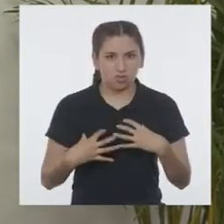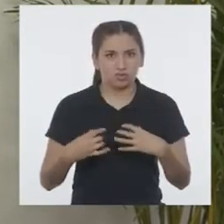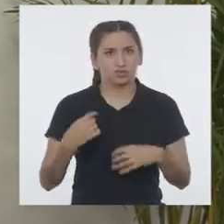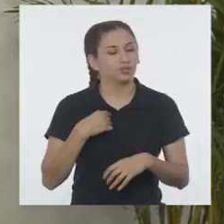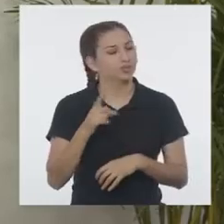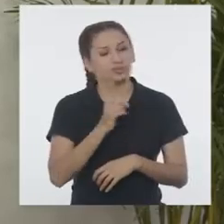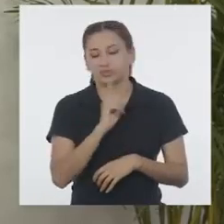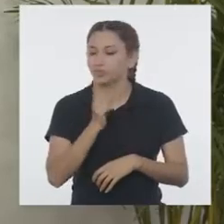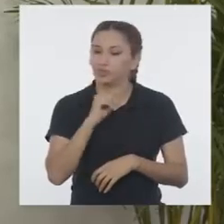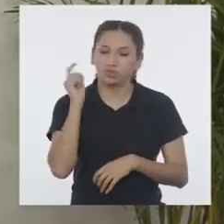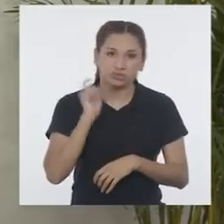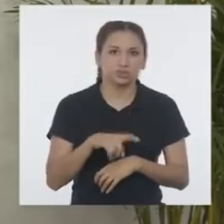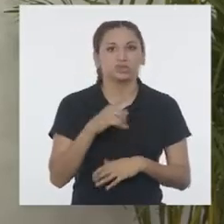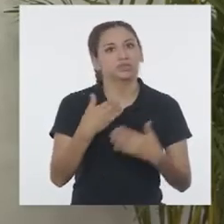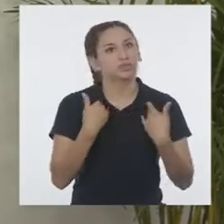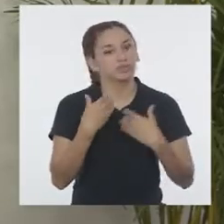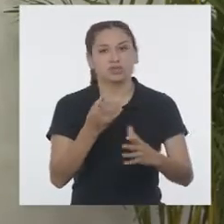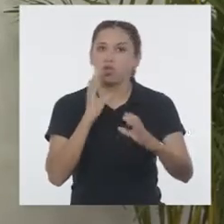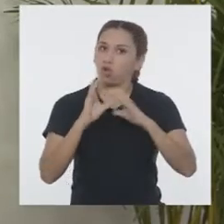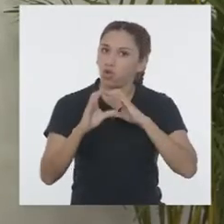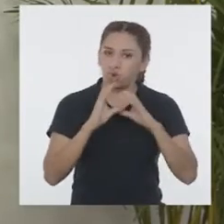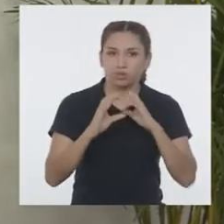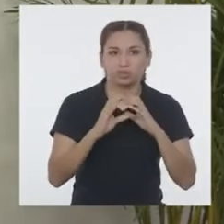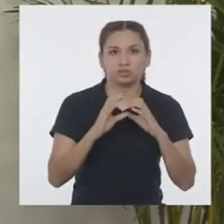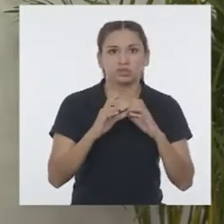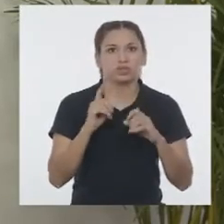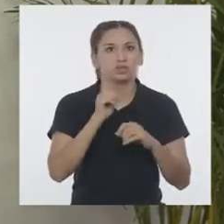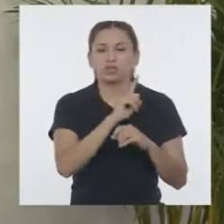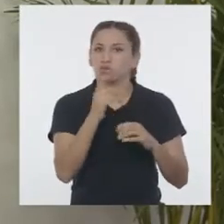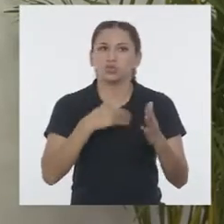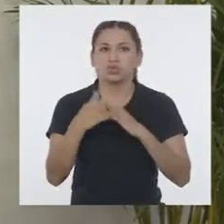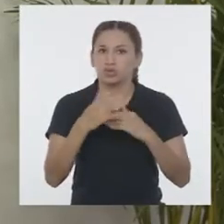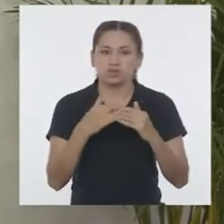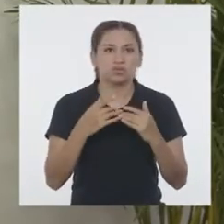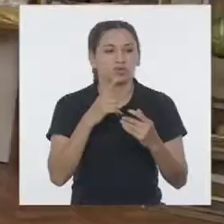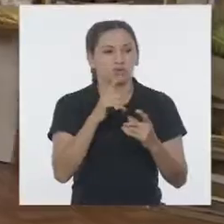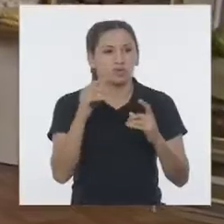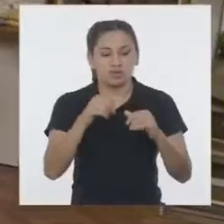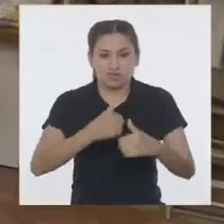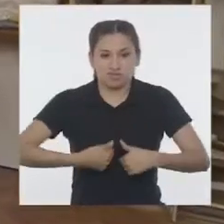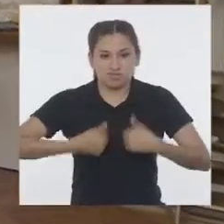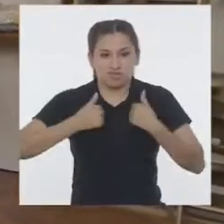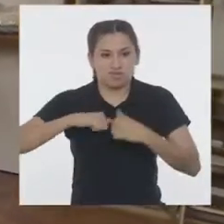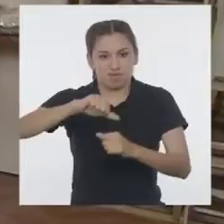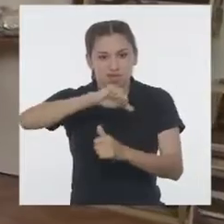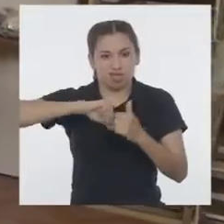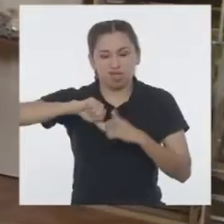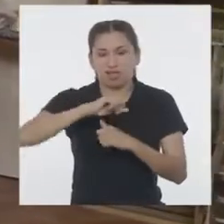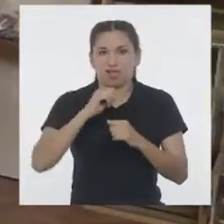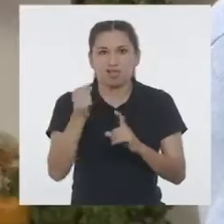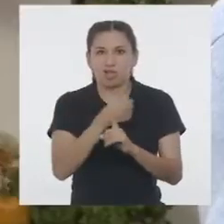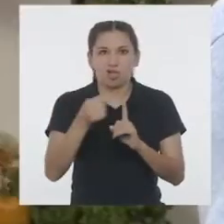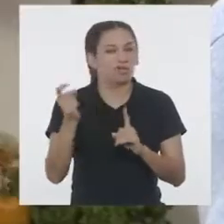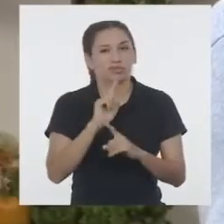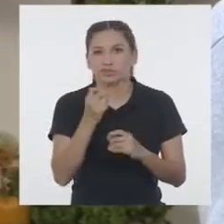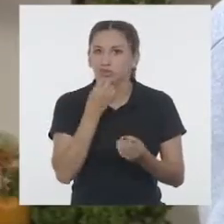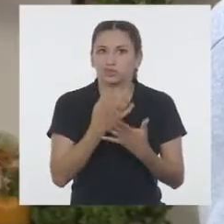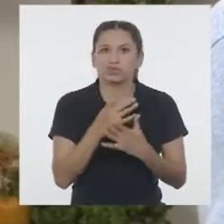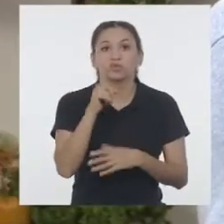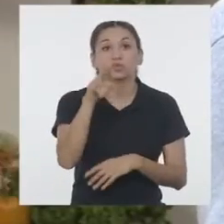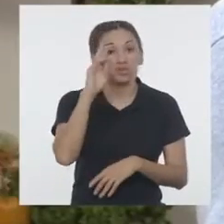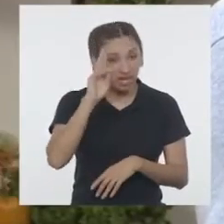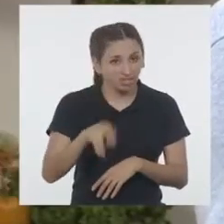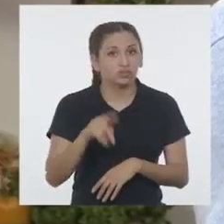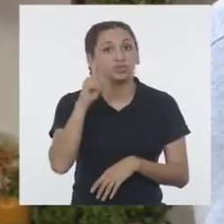es una cosa que se tiene que dialogar sí o sí. Así no se viva en un entorno violento. Tú lo has dicho, amigo, tú lo has dicho. Además, una